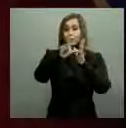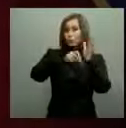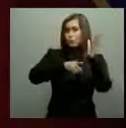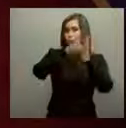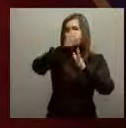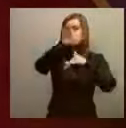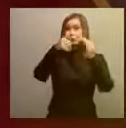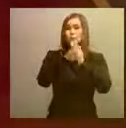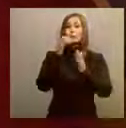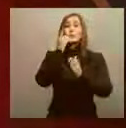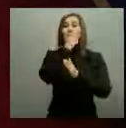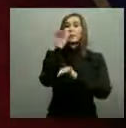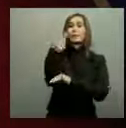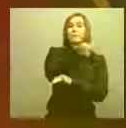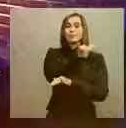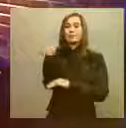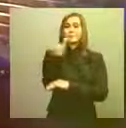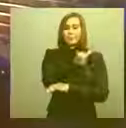sus ciudadanos.